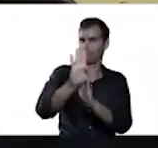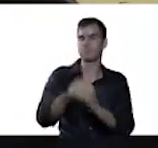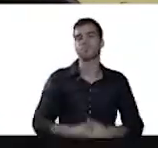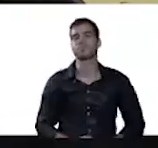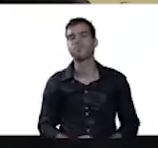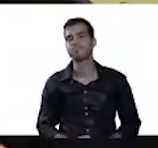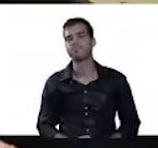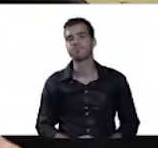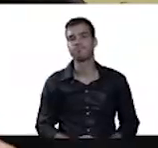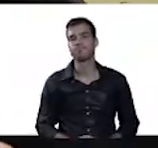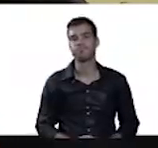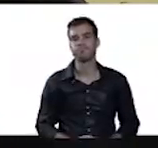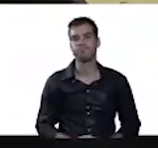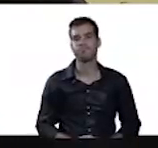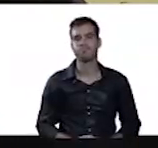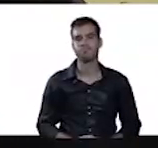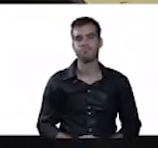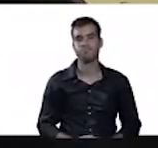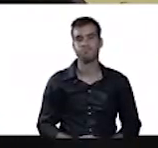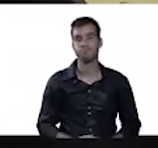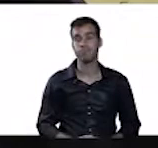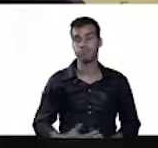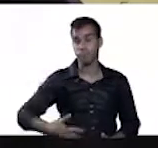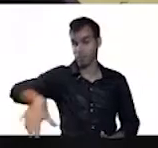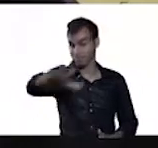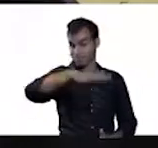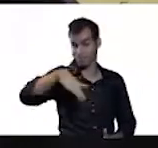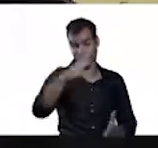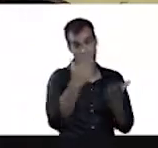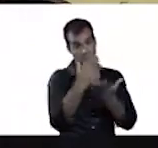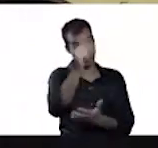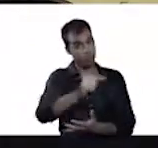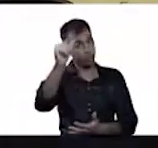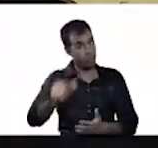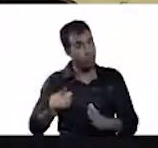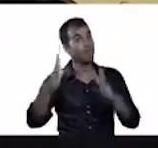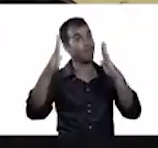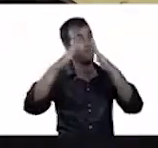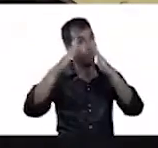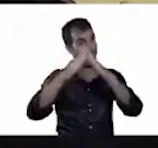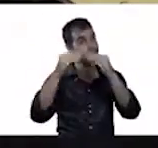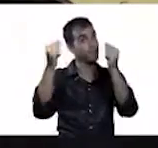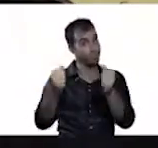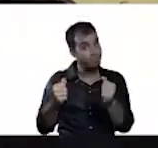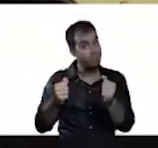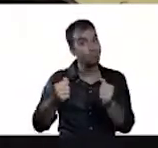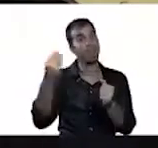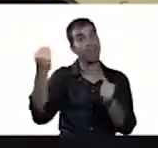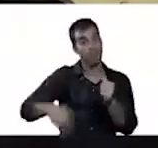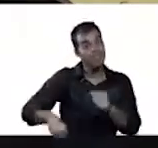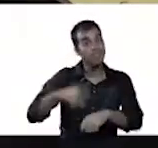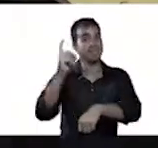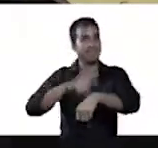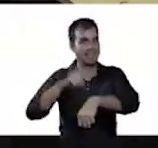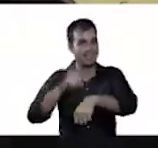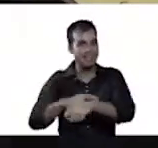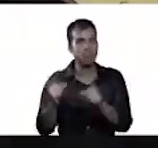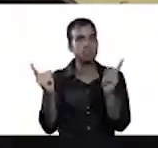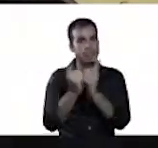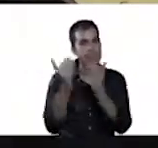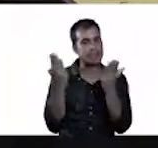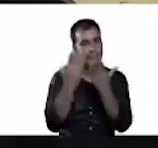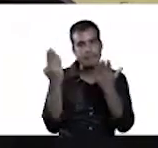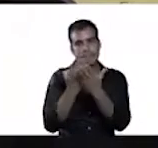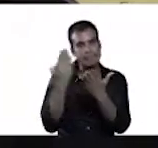tanto por la parte que le corresponde a los estudiantes desde sus casas, aprovechar el tiempo, planificarse bien